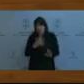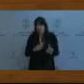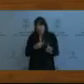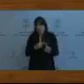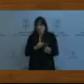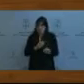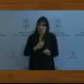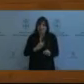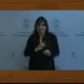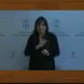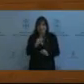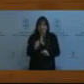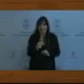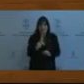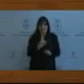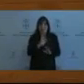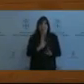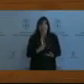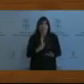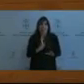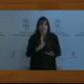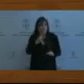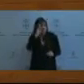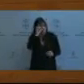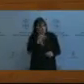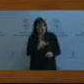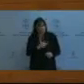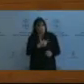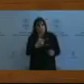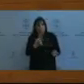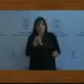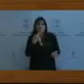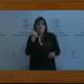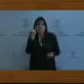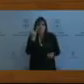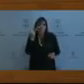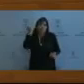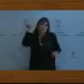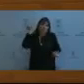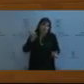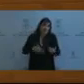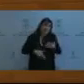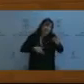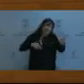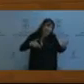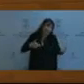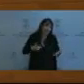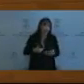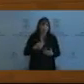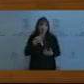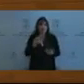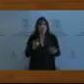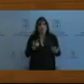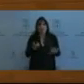hemos escuchado que es una iniciativa muy general, lo ideal que se llegue a elaborar y